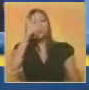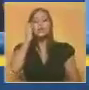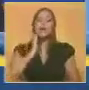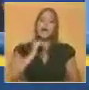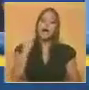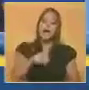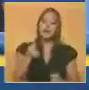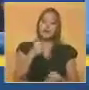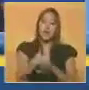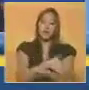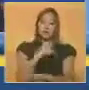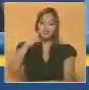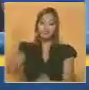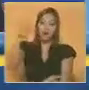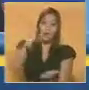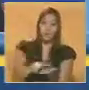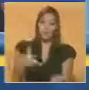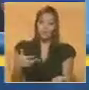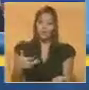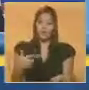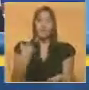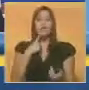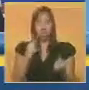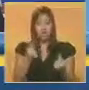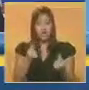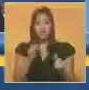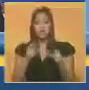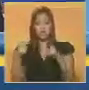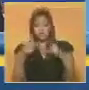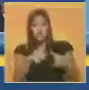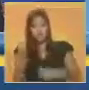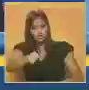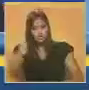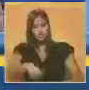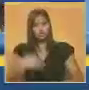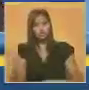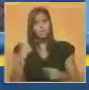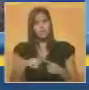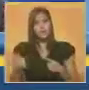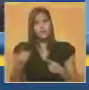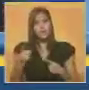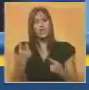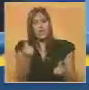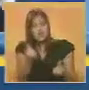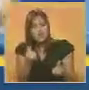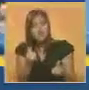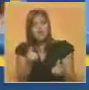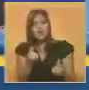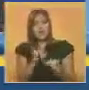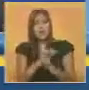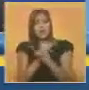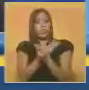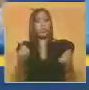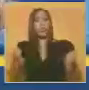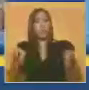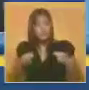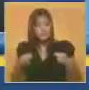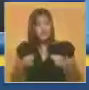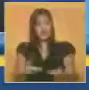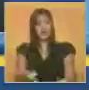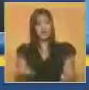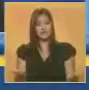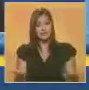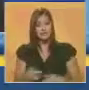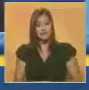recursos se aprobaron Es verdad que el dinero se asignó Es verdad que el dinero se esfumó se